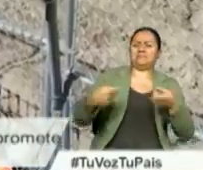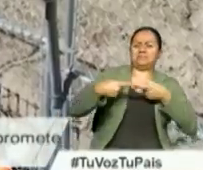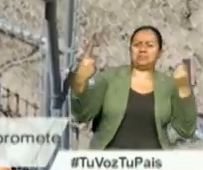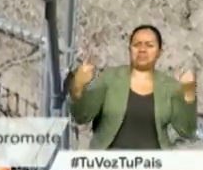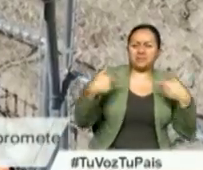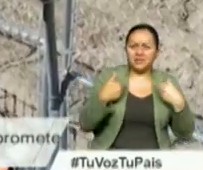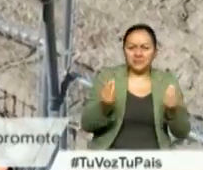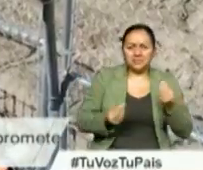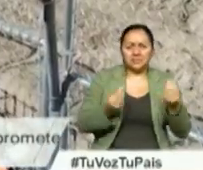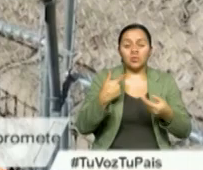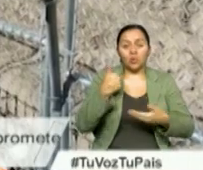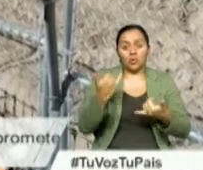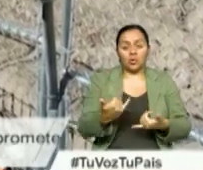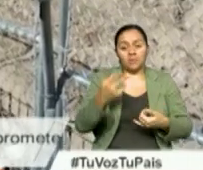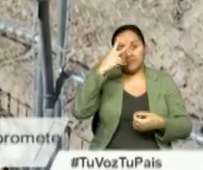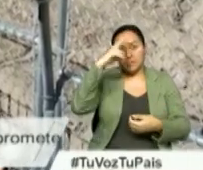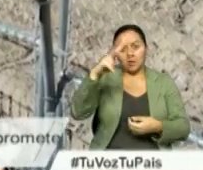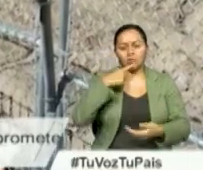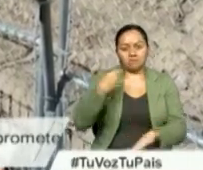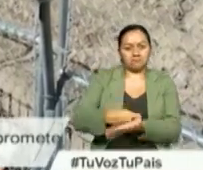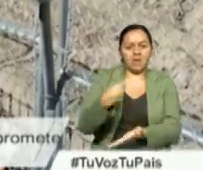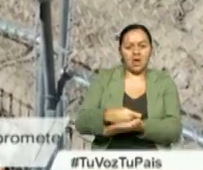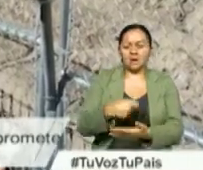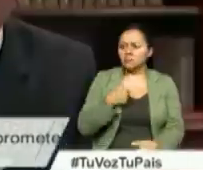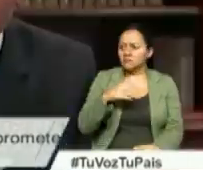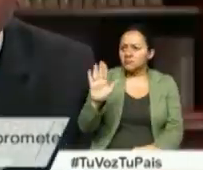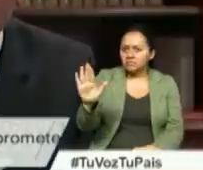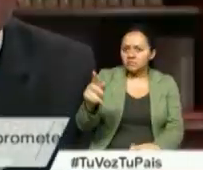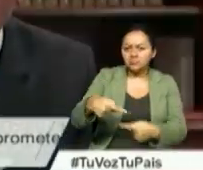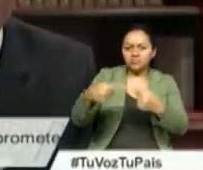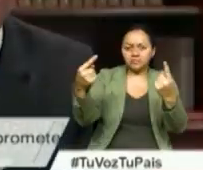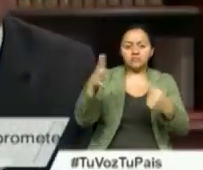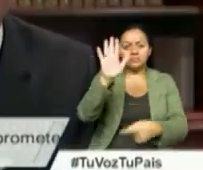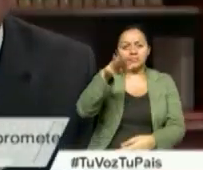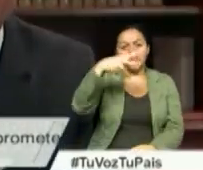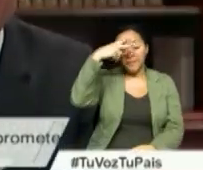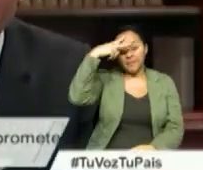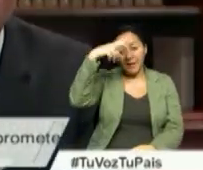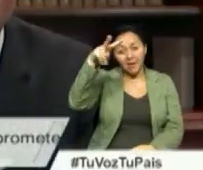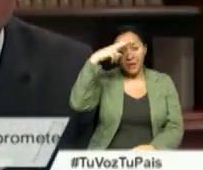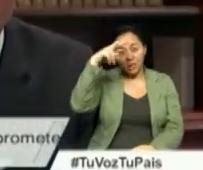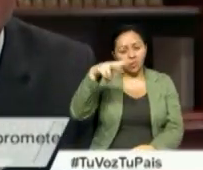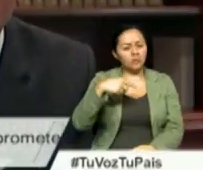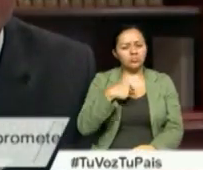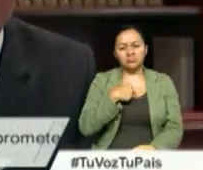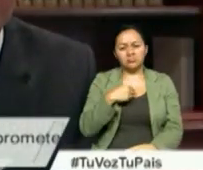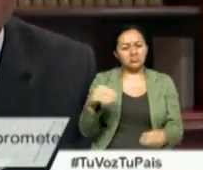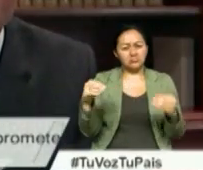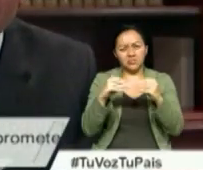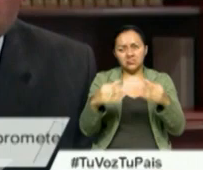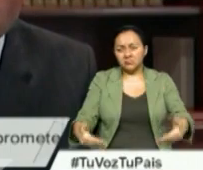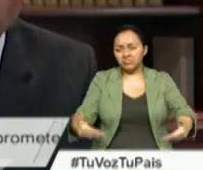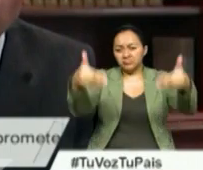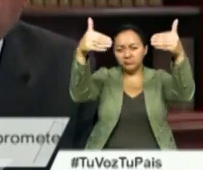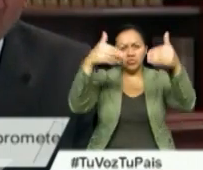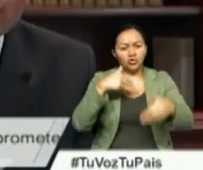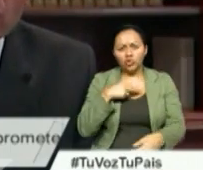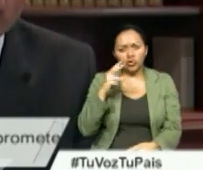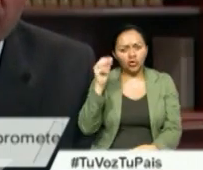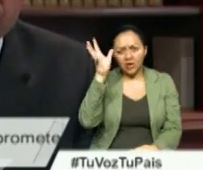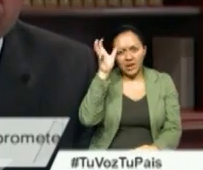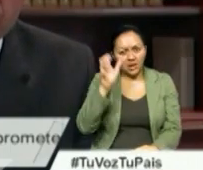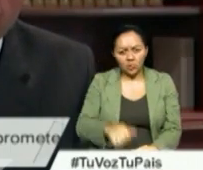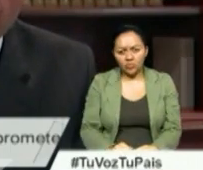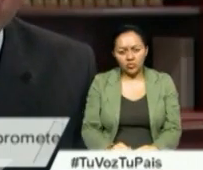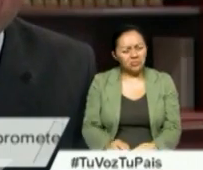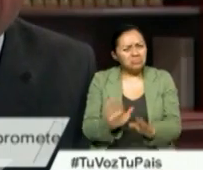país latinoamericano pagará por él. México no cree en los muros. Lo he dicho una y otra